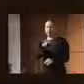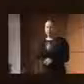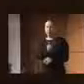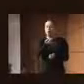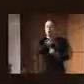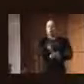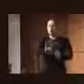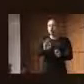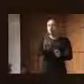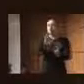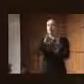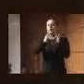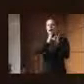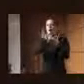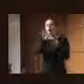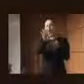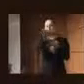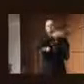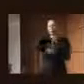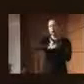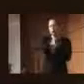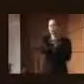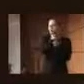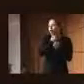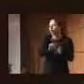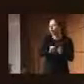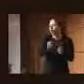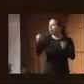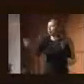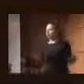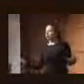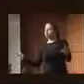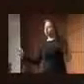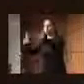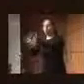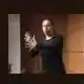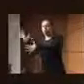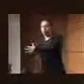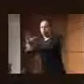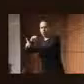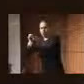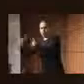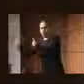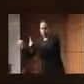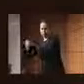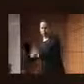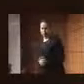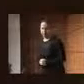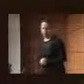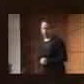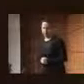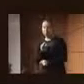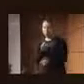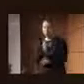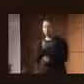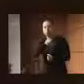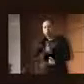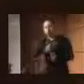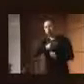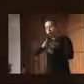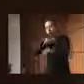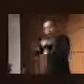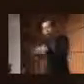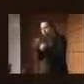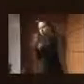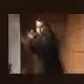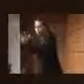o su entorno familiar, la que tiene que hacer un esfuerzo de adecuación, de asimilación hacia la